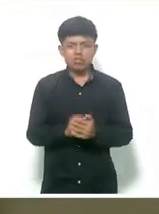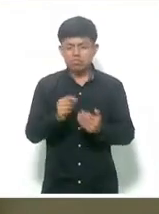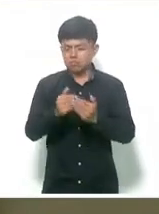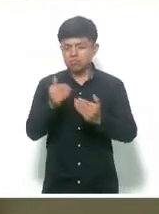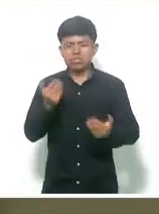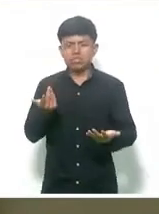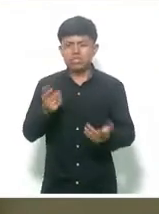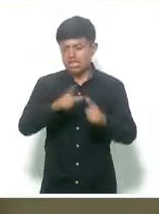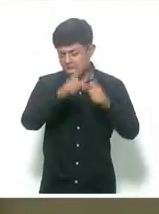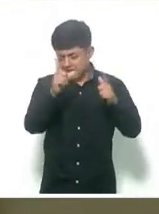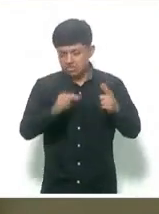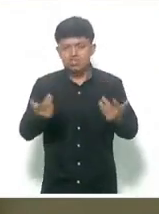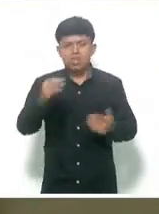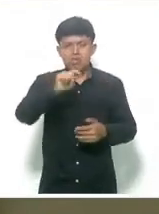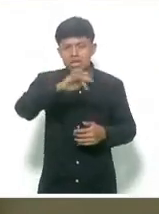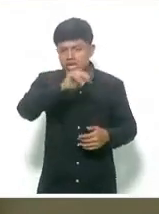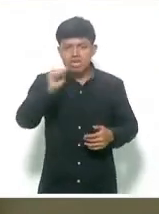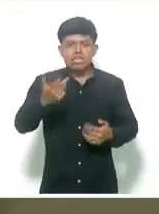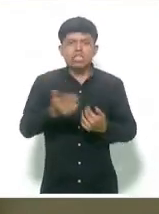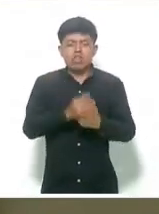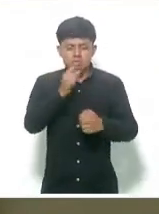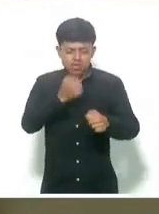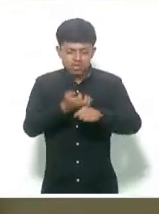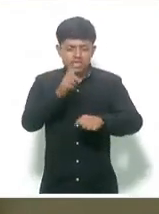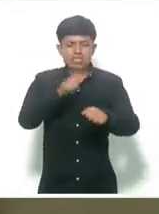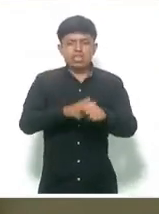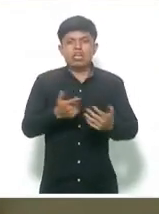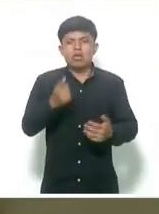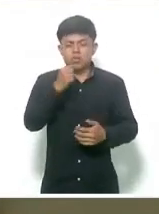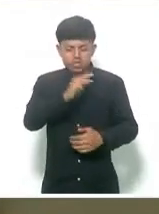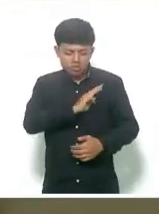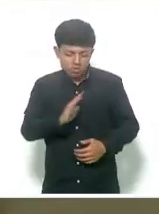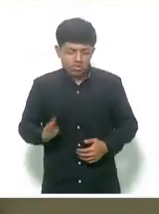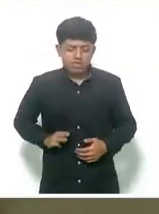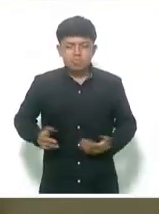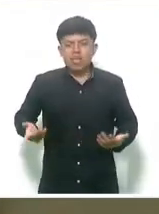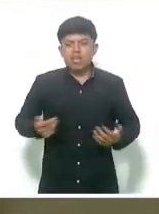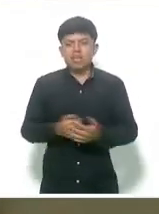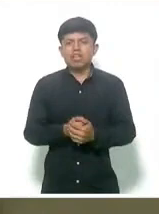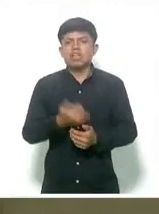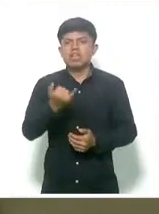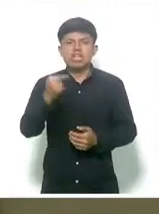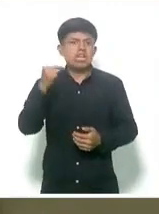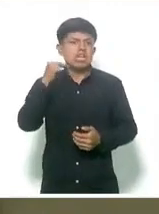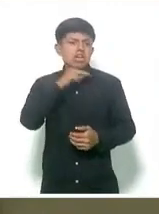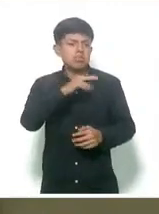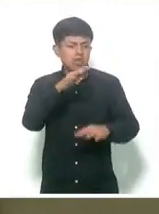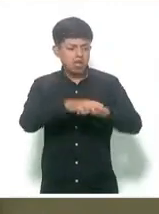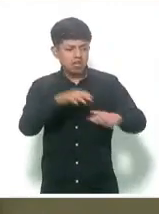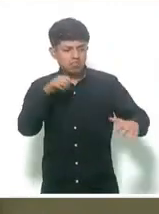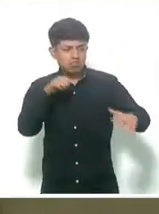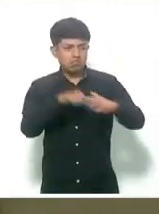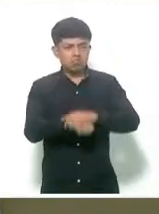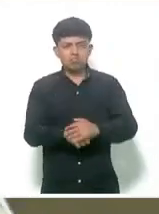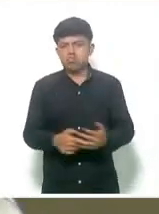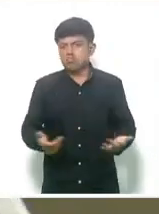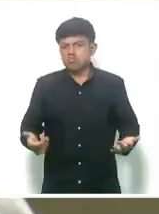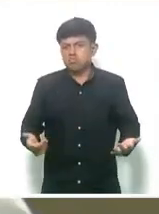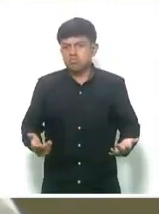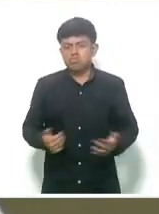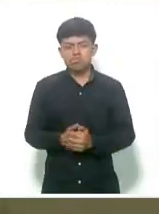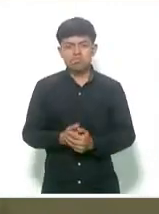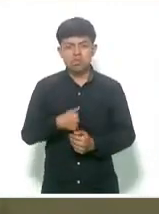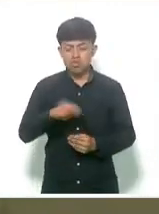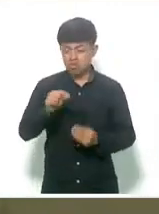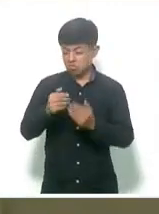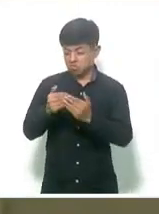nacional Marina policía estatal Policía Municipal y se logró la detención lo poquito que